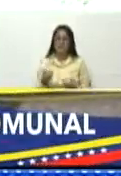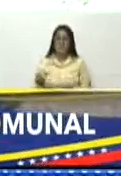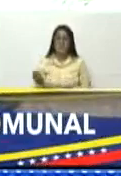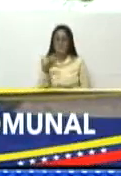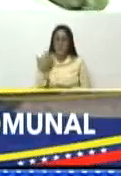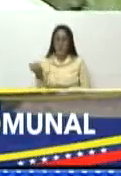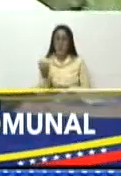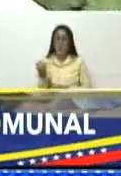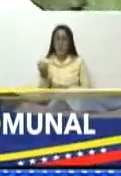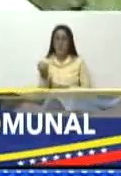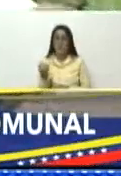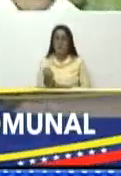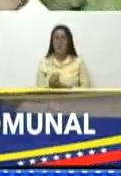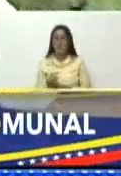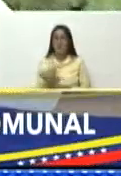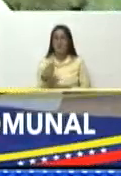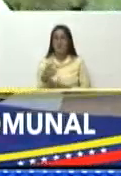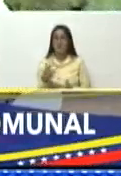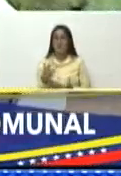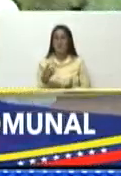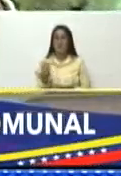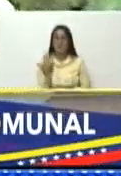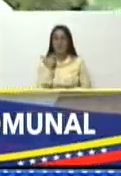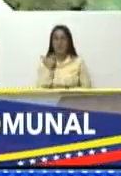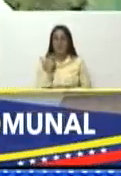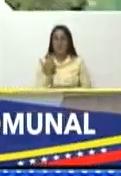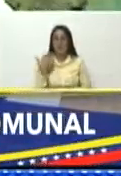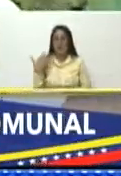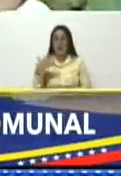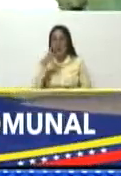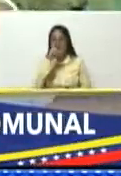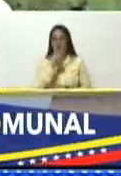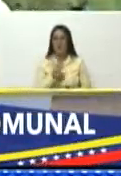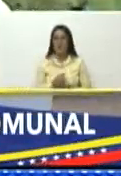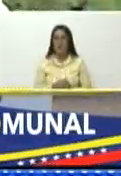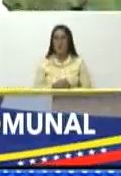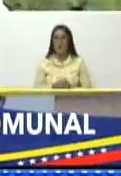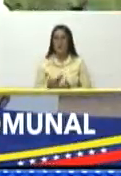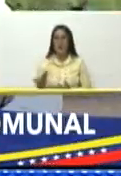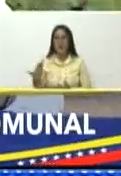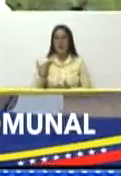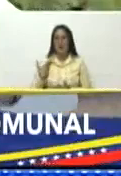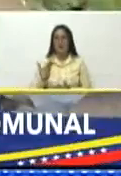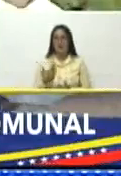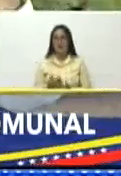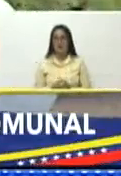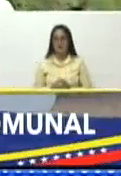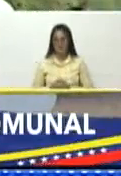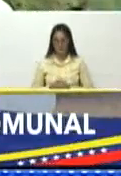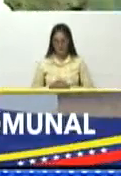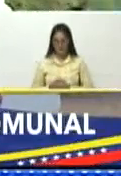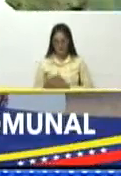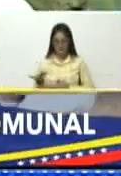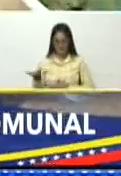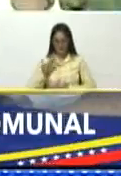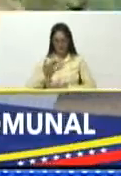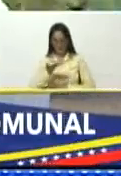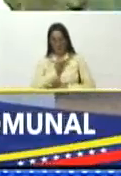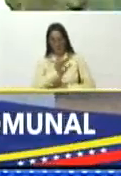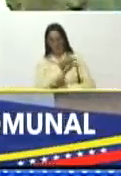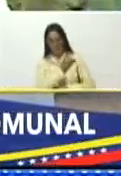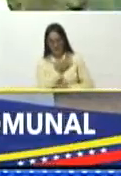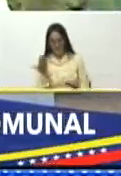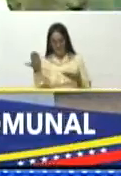mejor. Después de haber pasado roncha en los años de la agresión, de las sanciones,